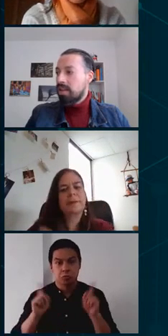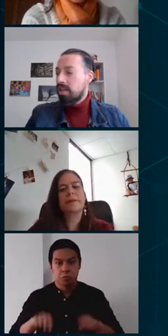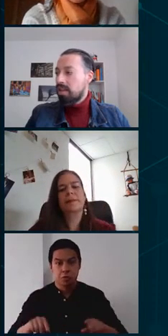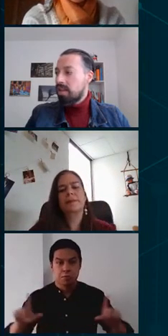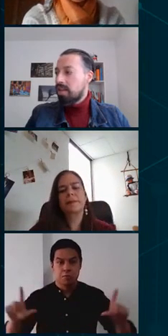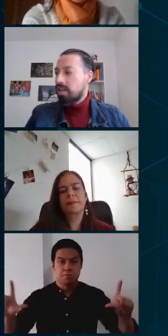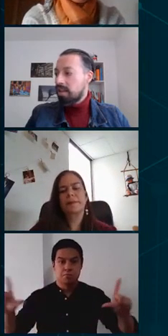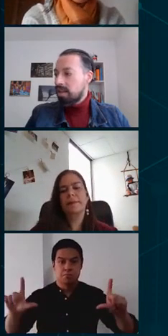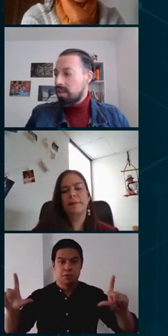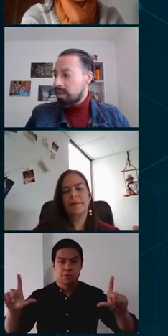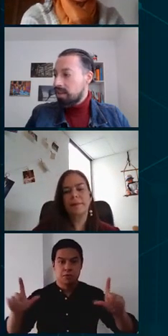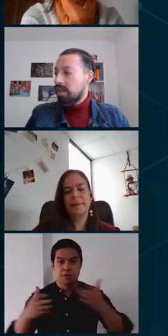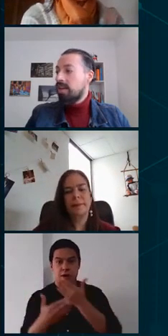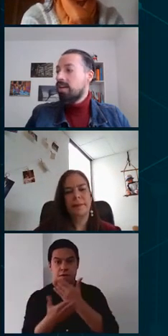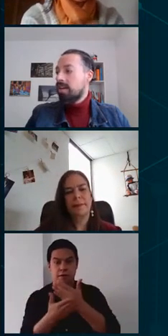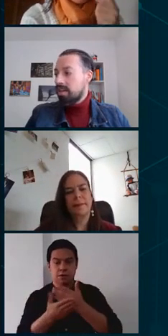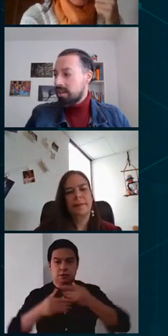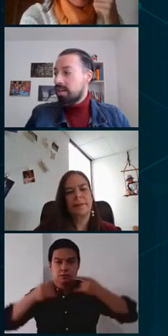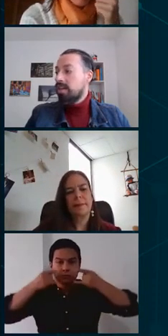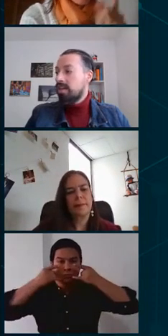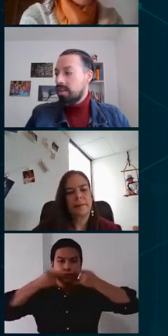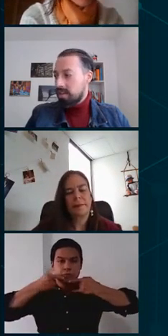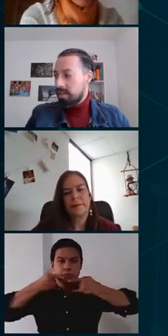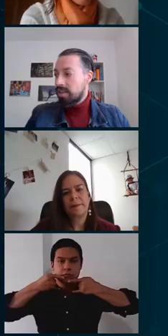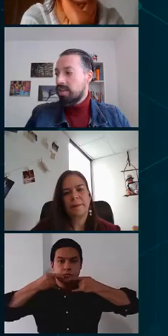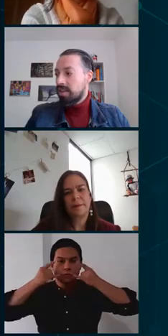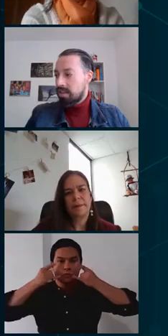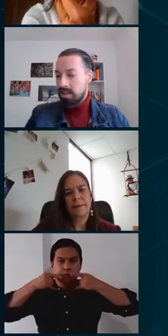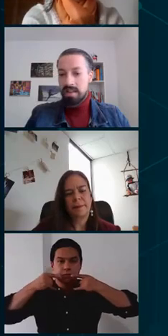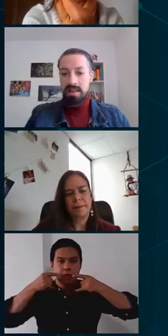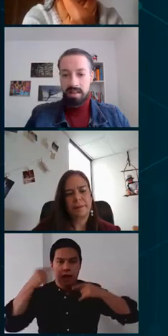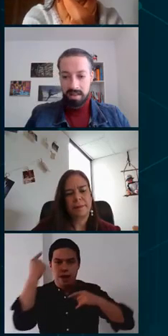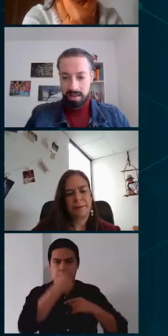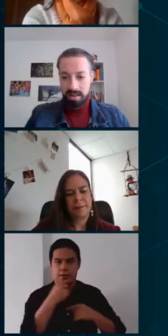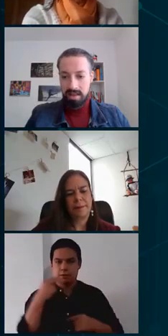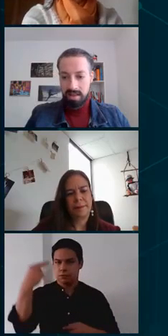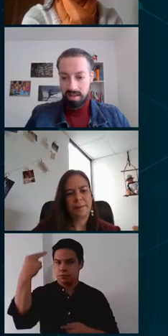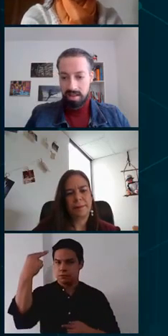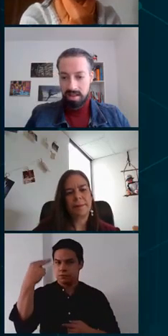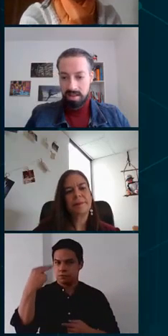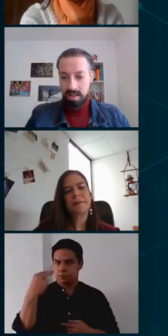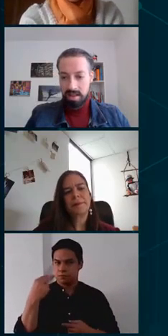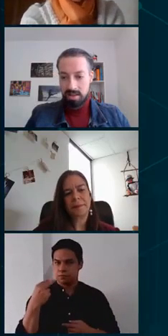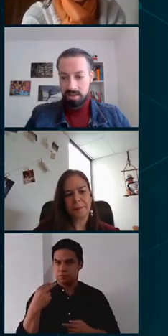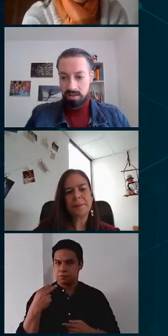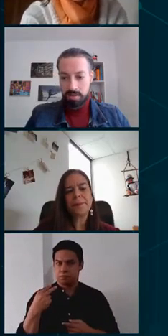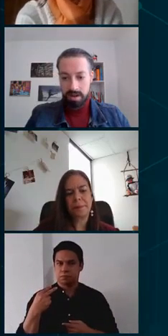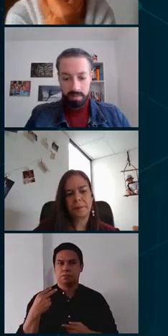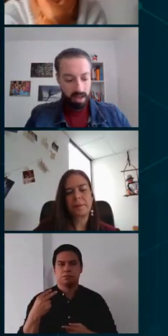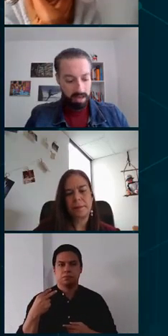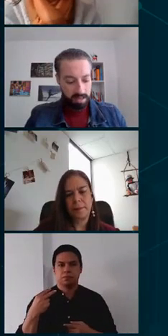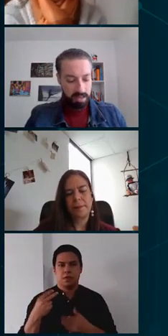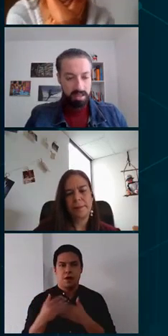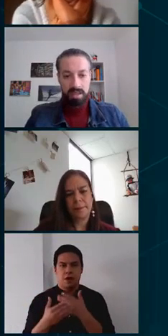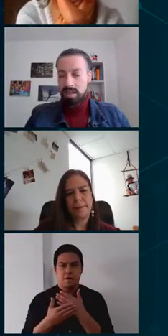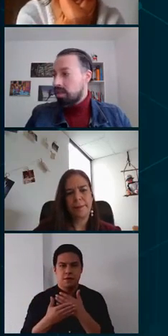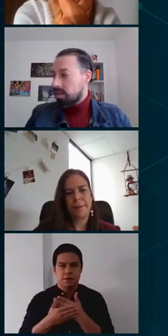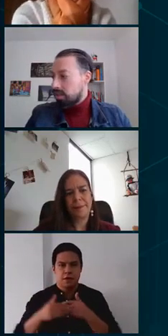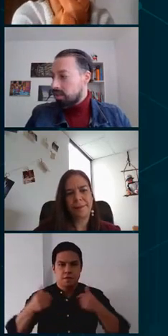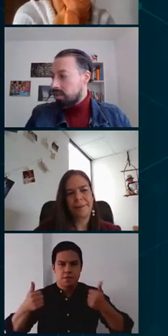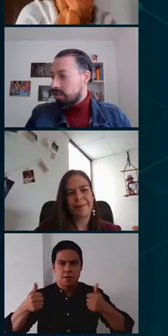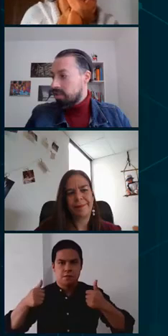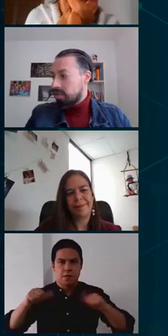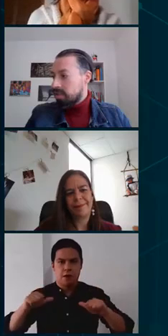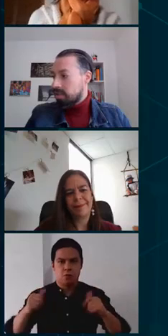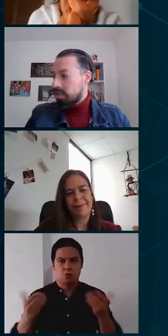tiene o no bien puesto el tapabocas con el reconocimiento facial, que fue una de las ideas que salió. Súper. Esa es la Súper idea bien. De este prototipo